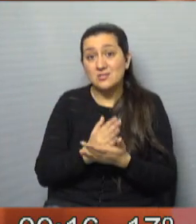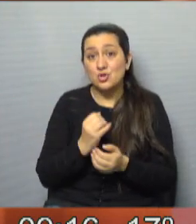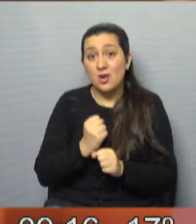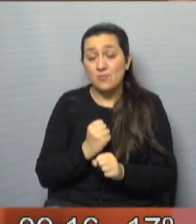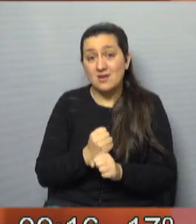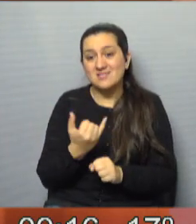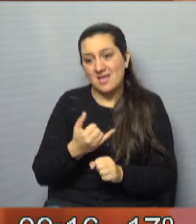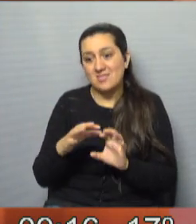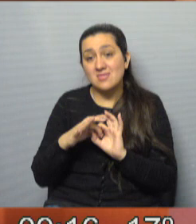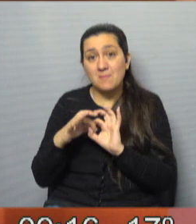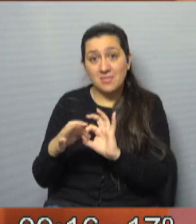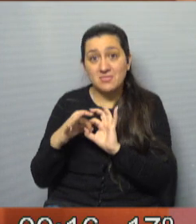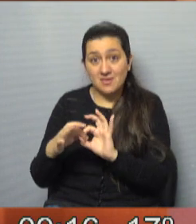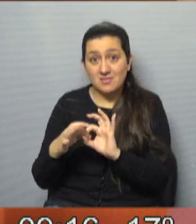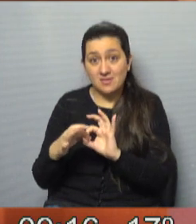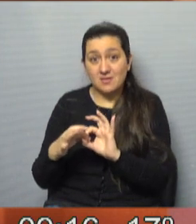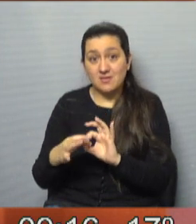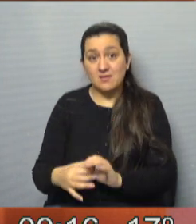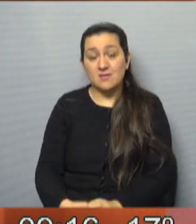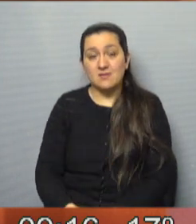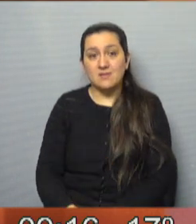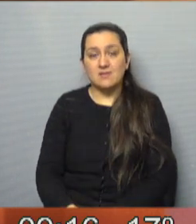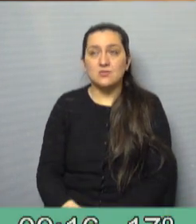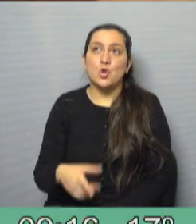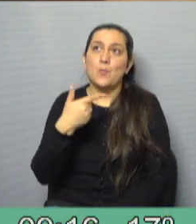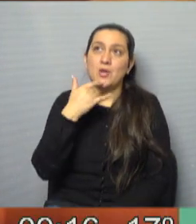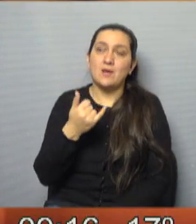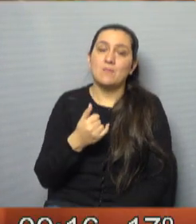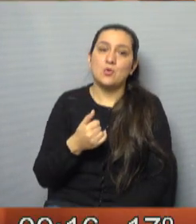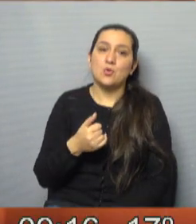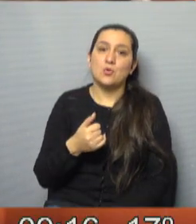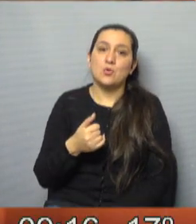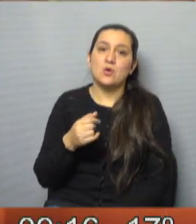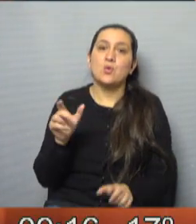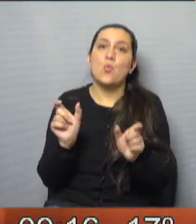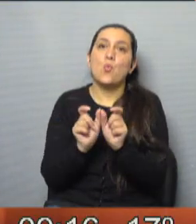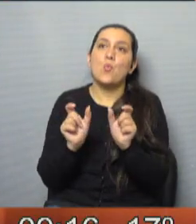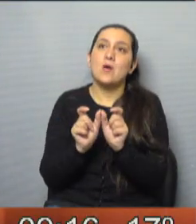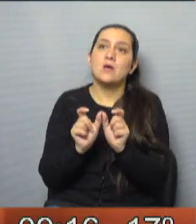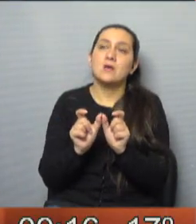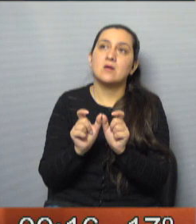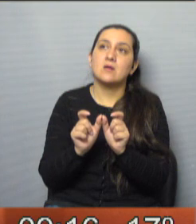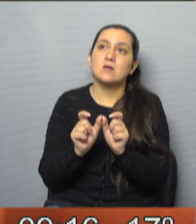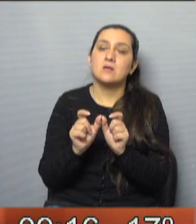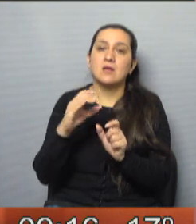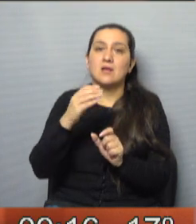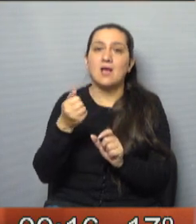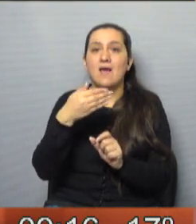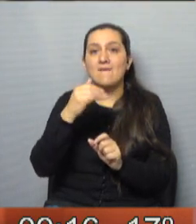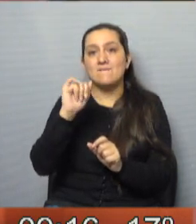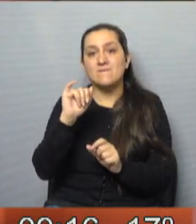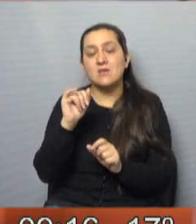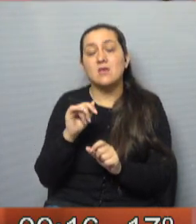estas plataformas son, no sé, por ejemplo, en Uber debe haber, y en Cabify deben de haber, entre